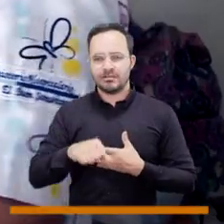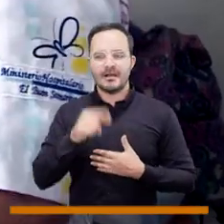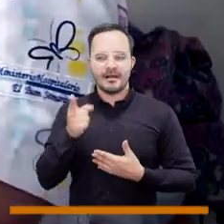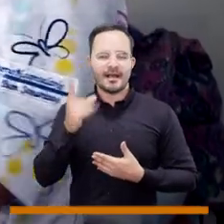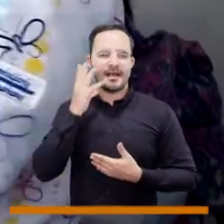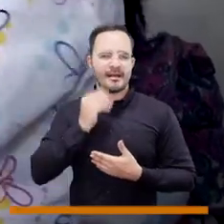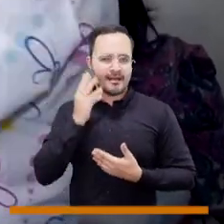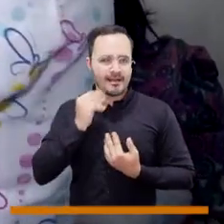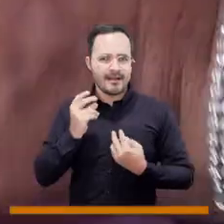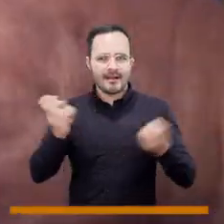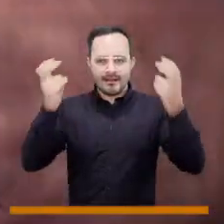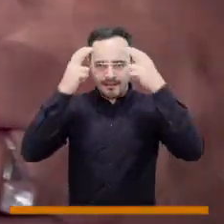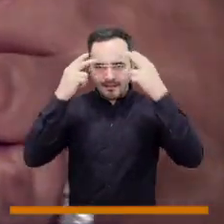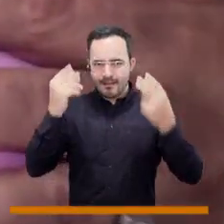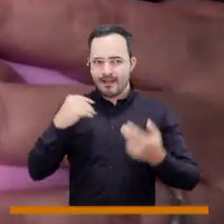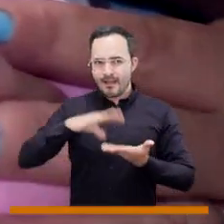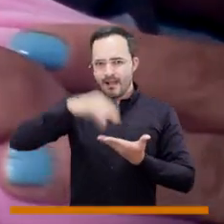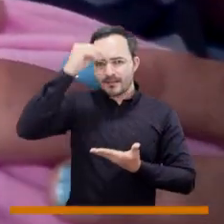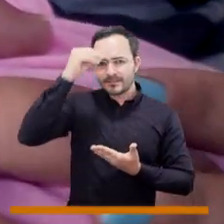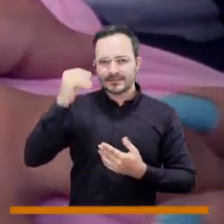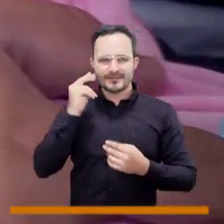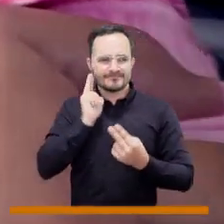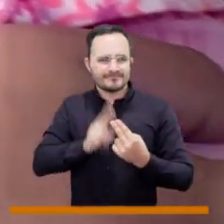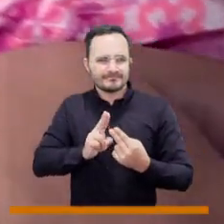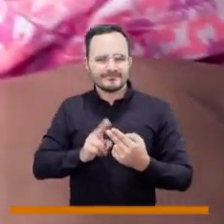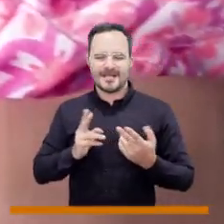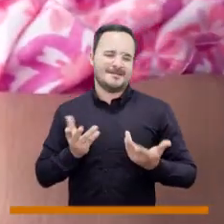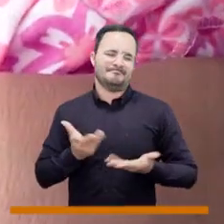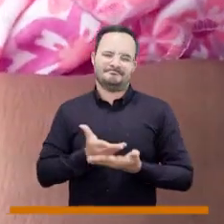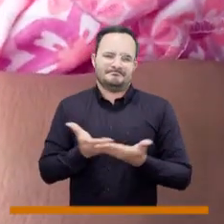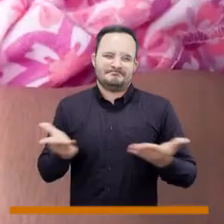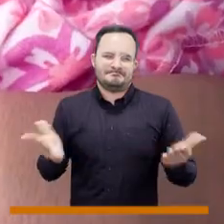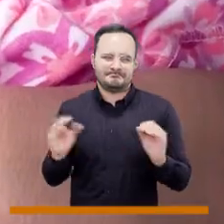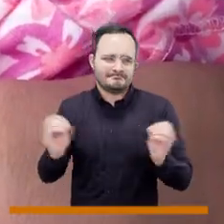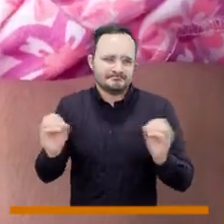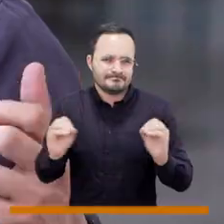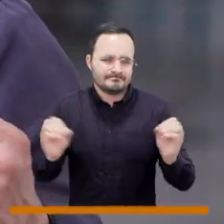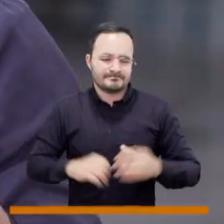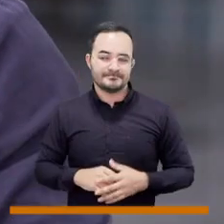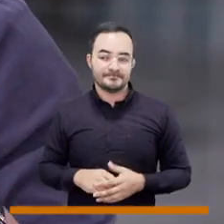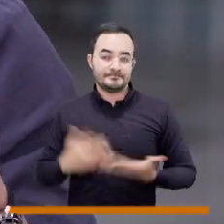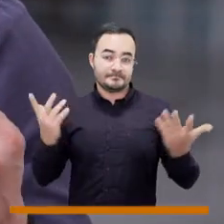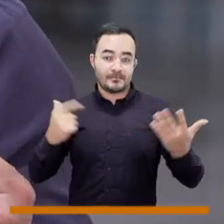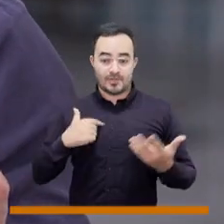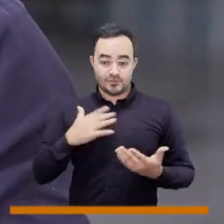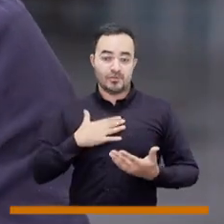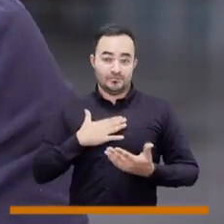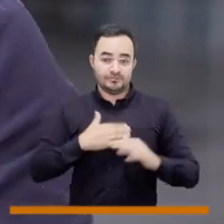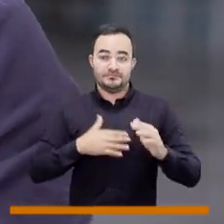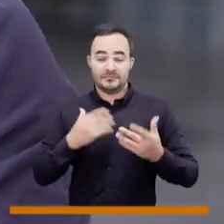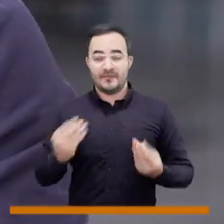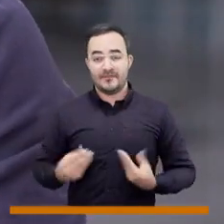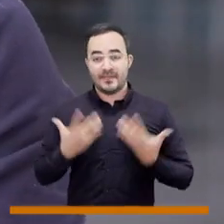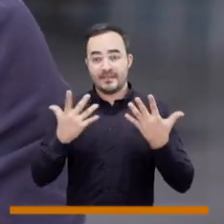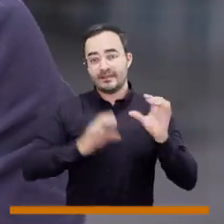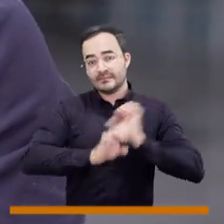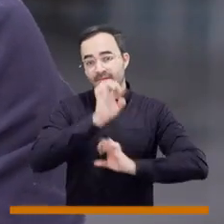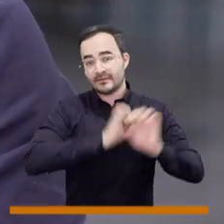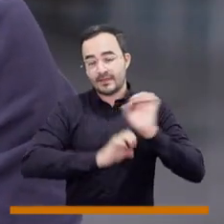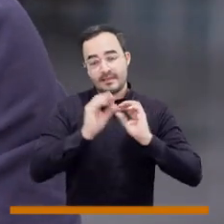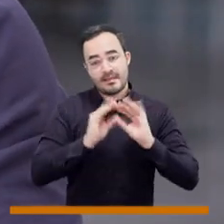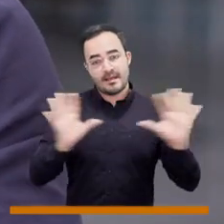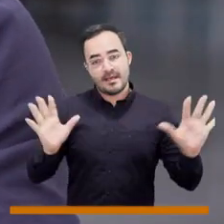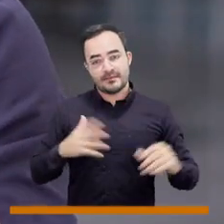y de conocimiento. Hoy somos defensores de la vida. Para nosotros es muy importante defender la